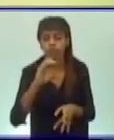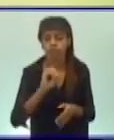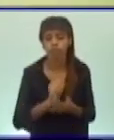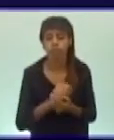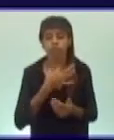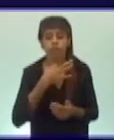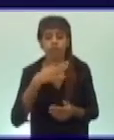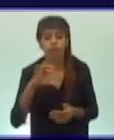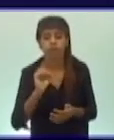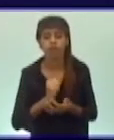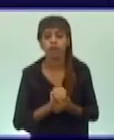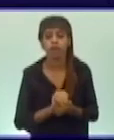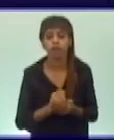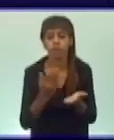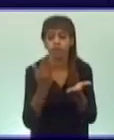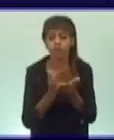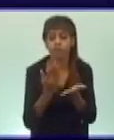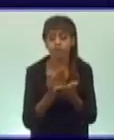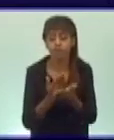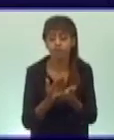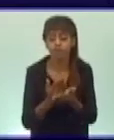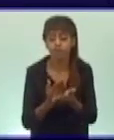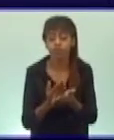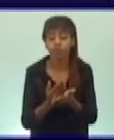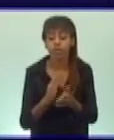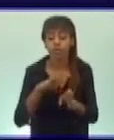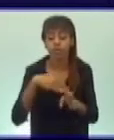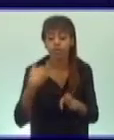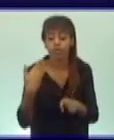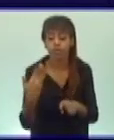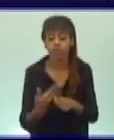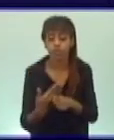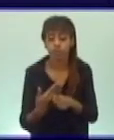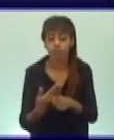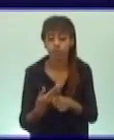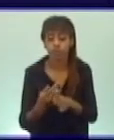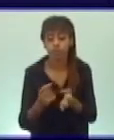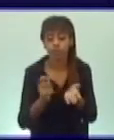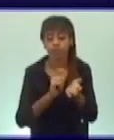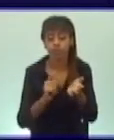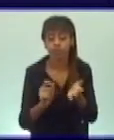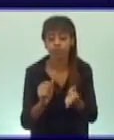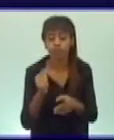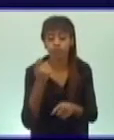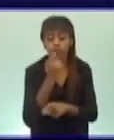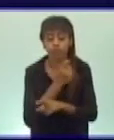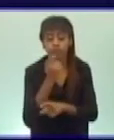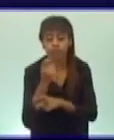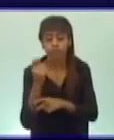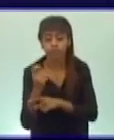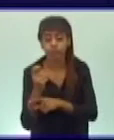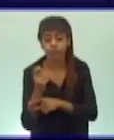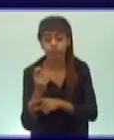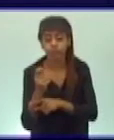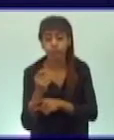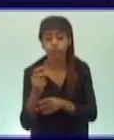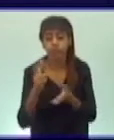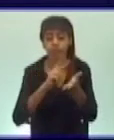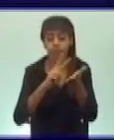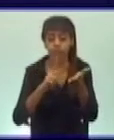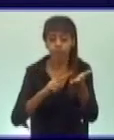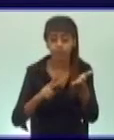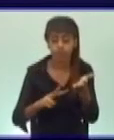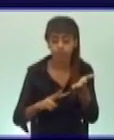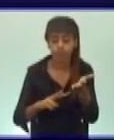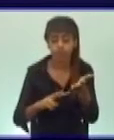en el sector educacional, después de realizar la campaña de la alfabetización, se logra la nacionalización de